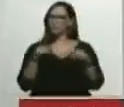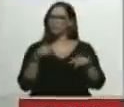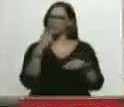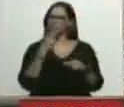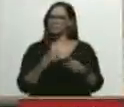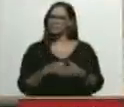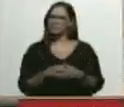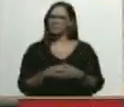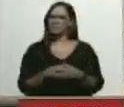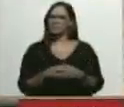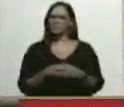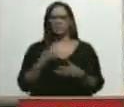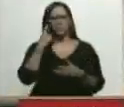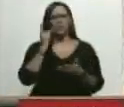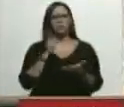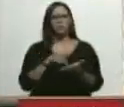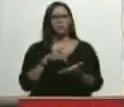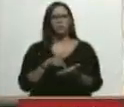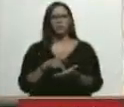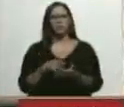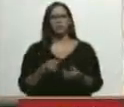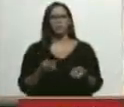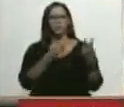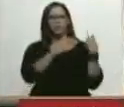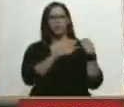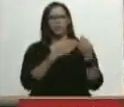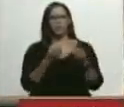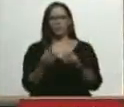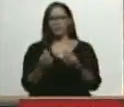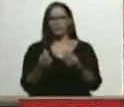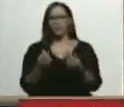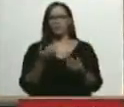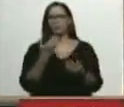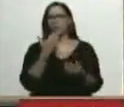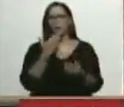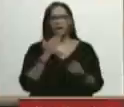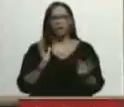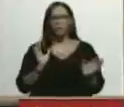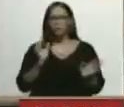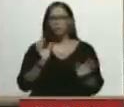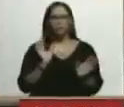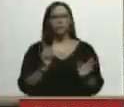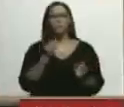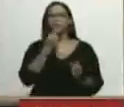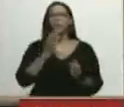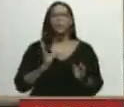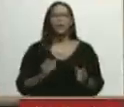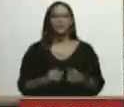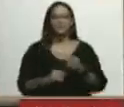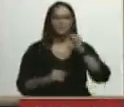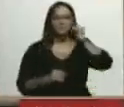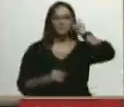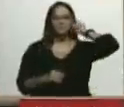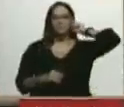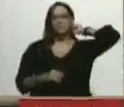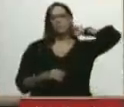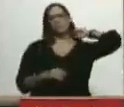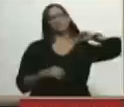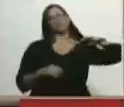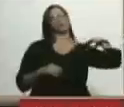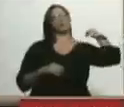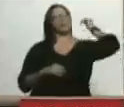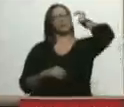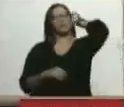Sí patri yo creo que se estuvo aquí como encargado de negocio en algún momento pero bueno por qué hace lazo esto